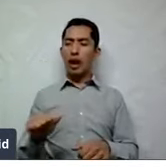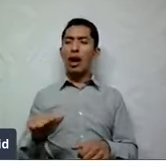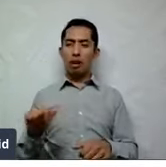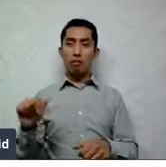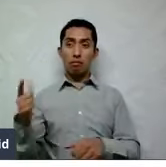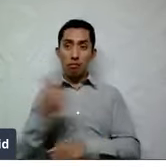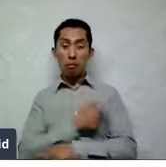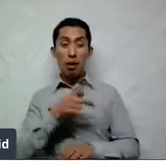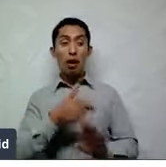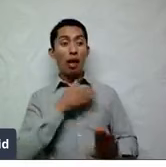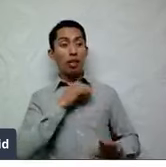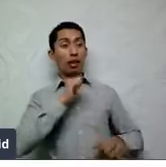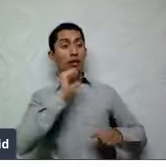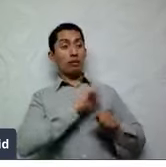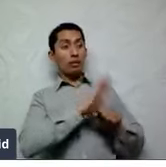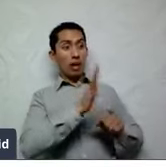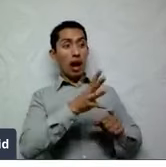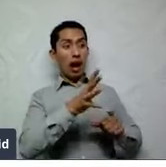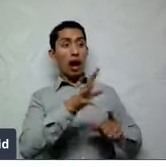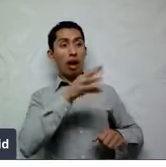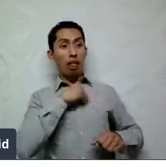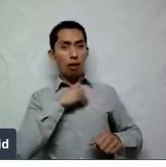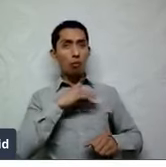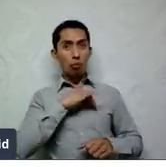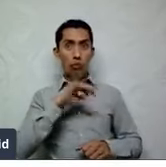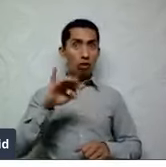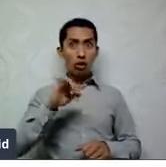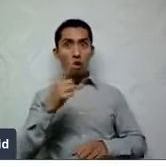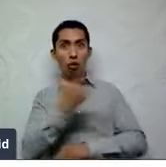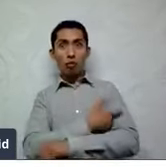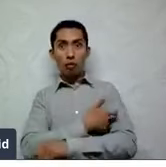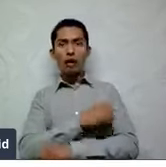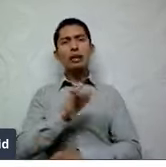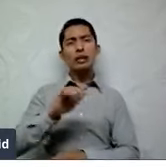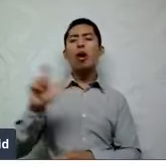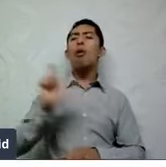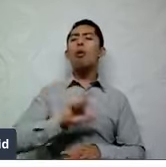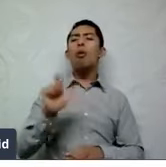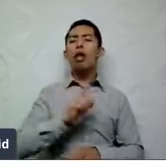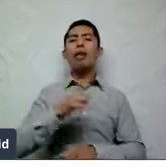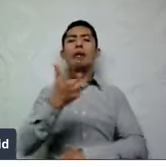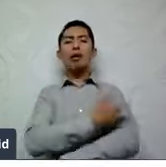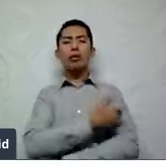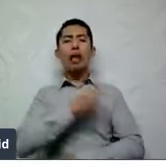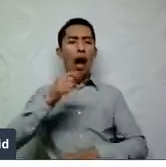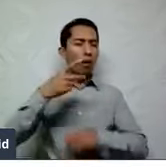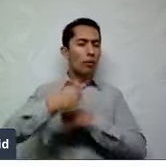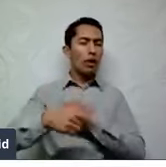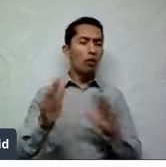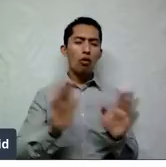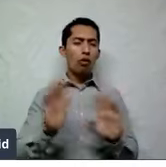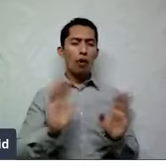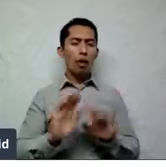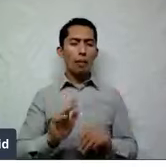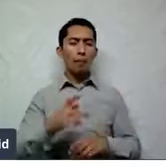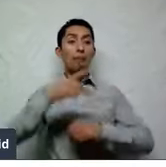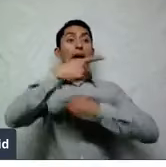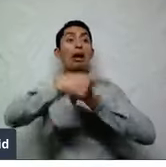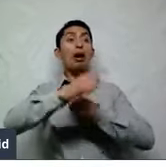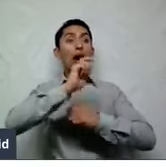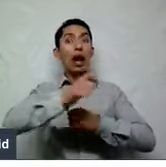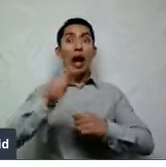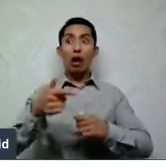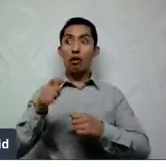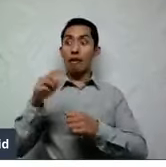fecha. Entonces, el doctor tiene que evaluar cuándo se puede vacunar sin tener ningún riesgo. Pero el riesgo no es porque le haga daño